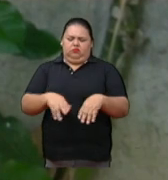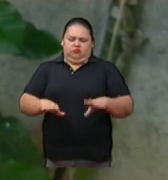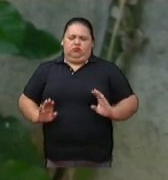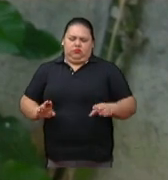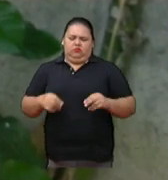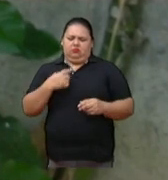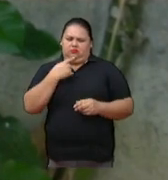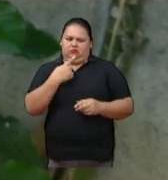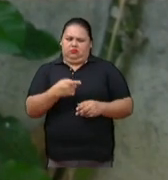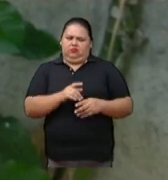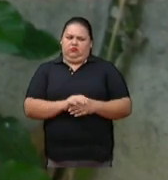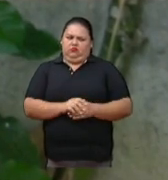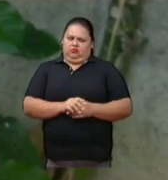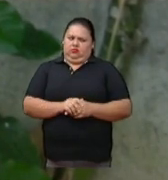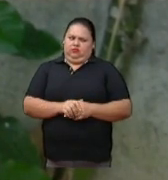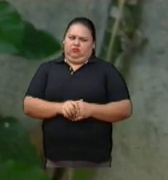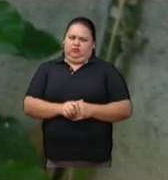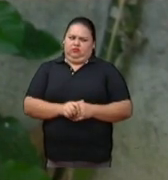como que